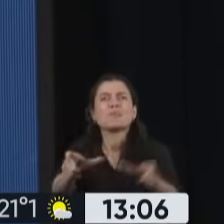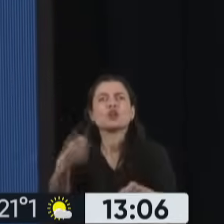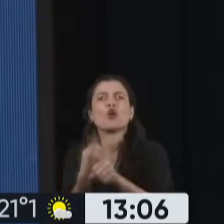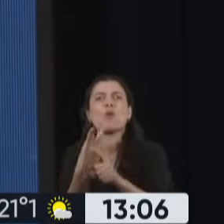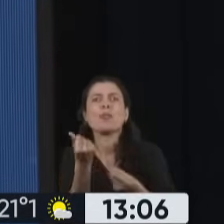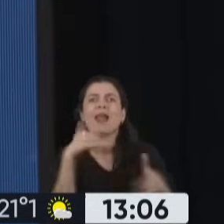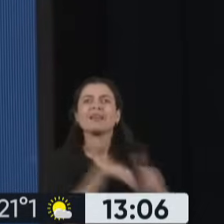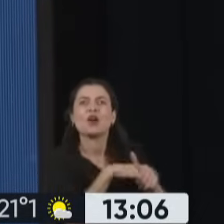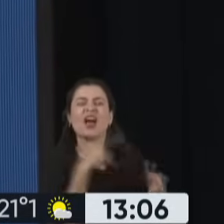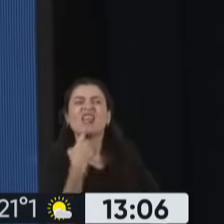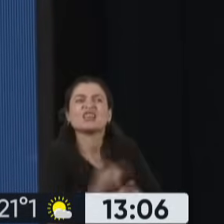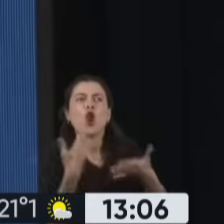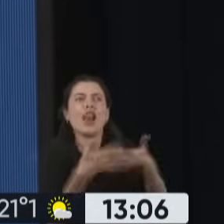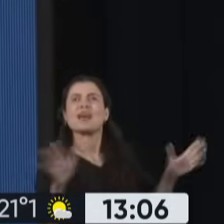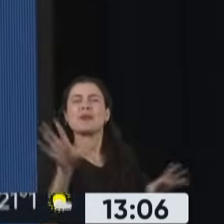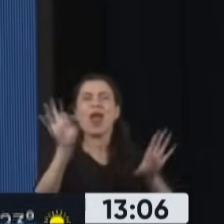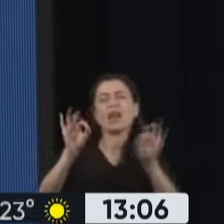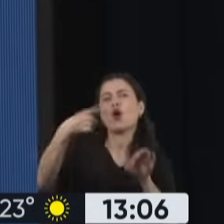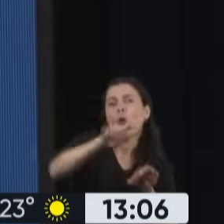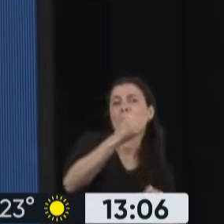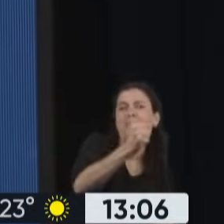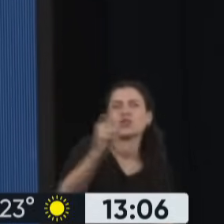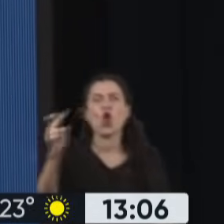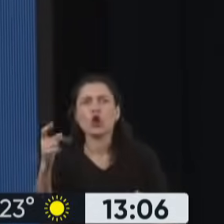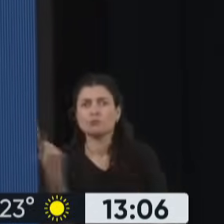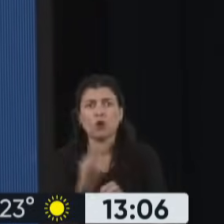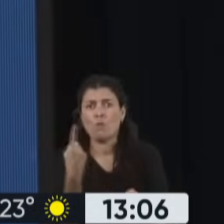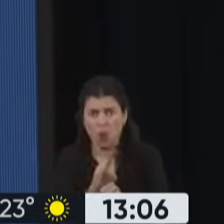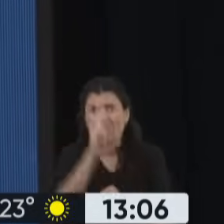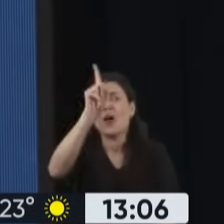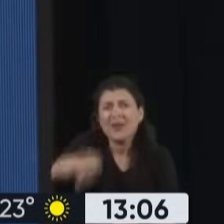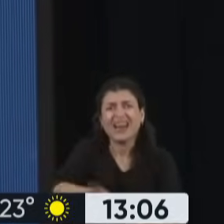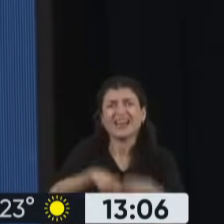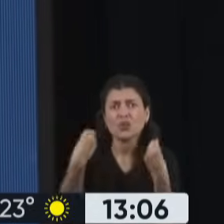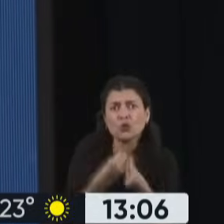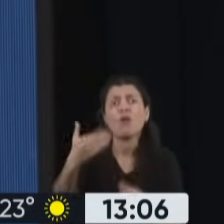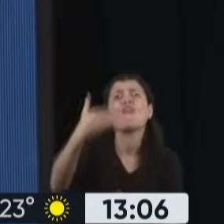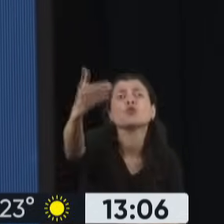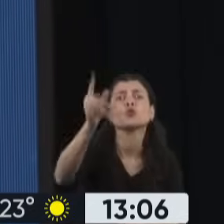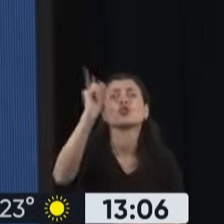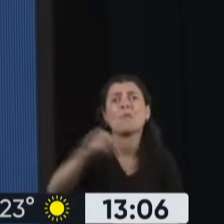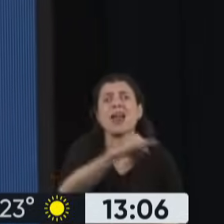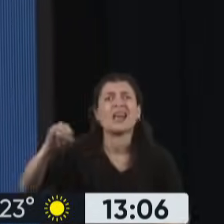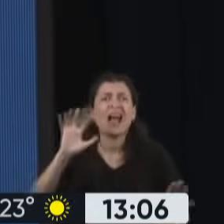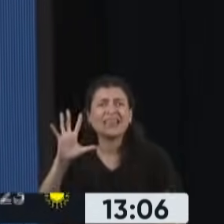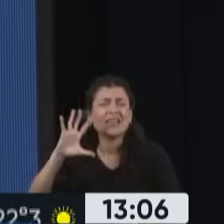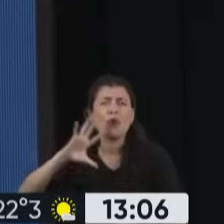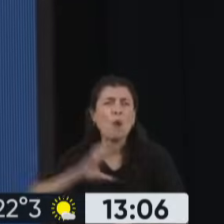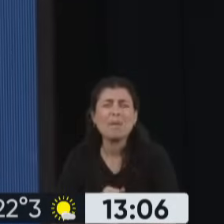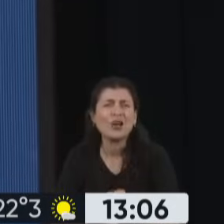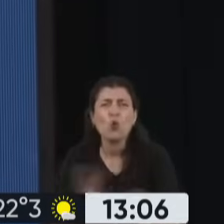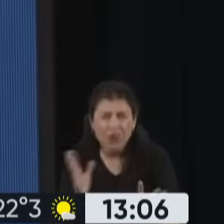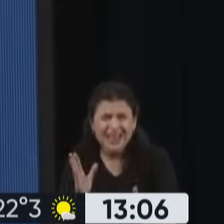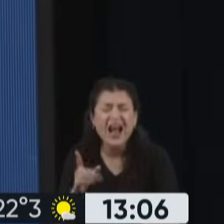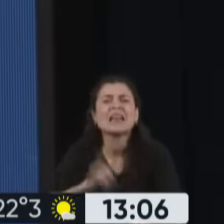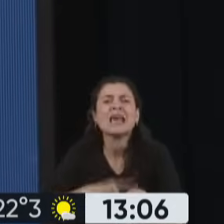lo cual no solo tiene efectos negativos sobre el presente, sino que además tiene efectos negativos sobre el futuro. Es decir, produce un daño intertemporal enorme,